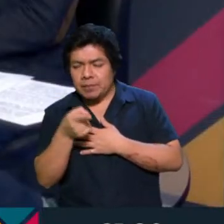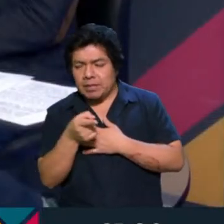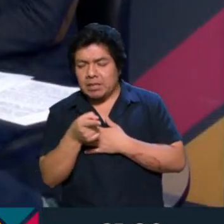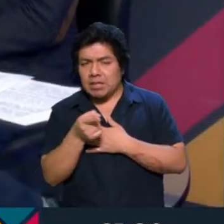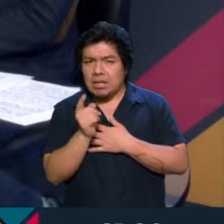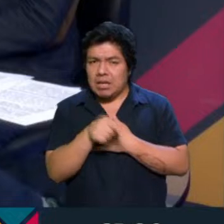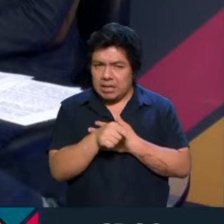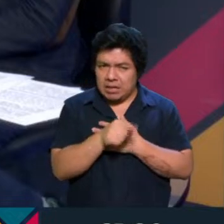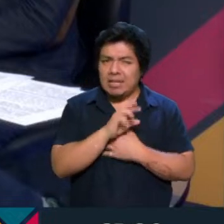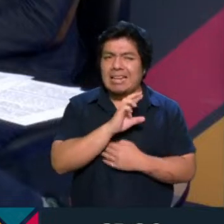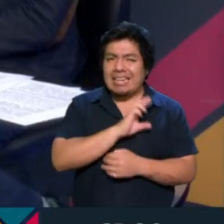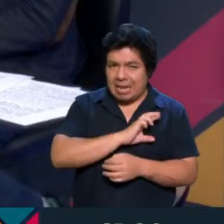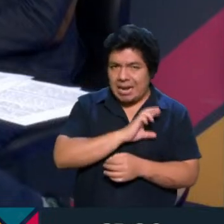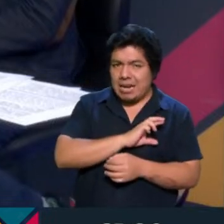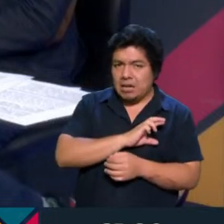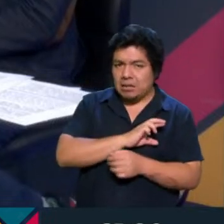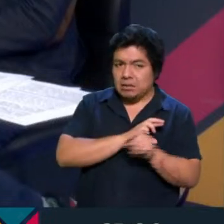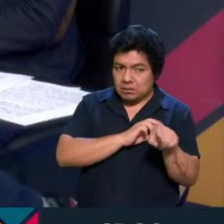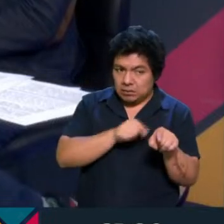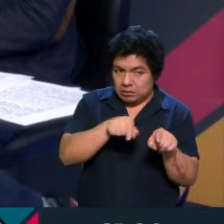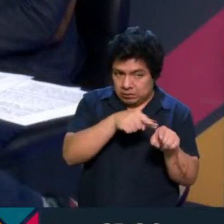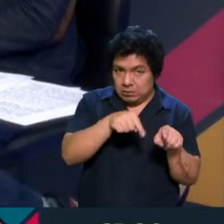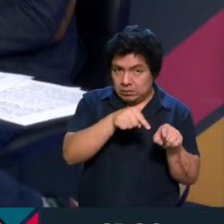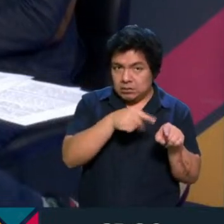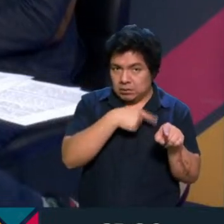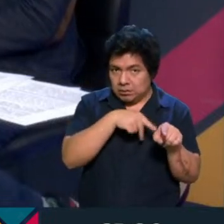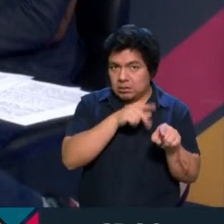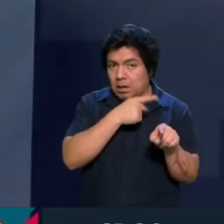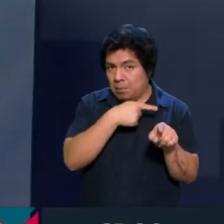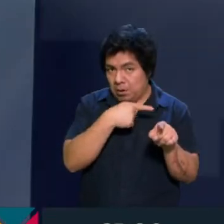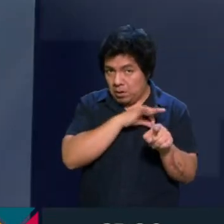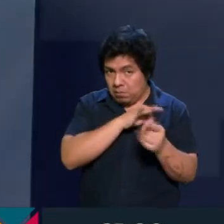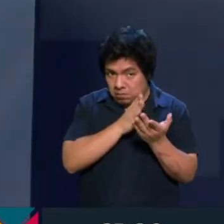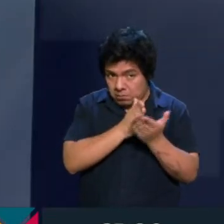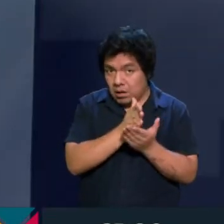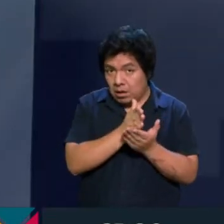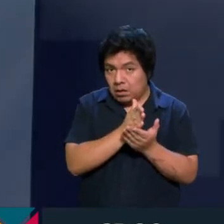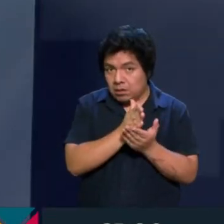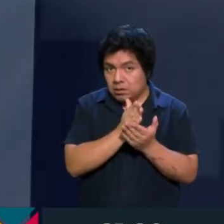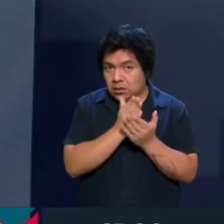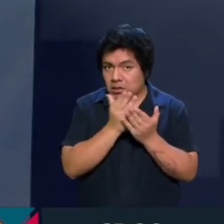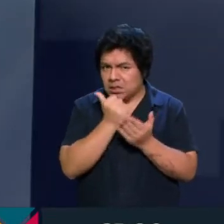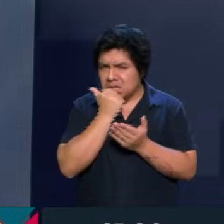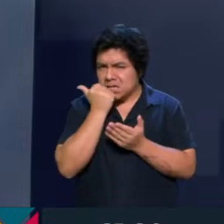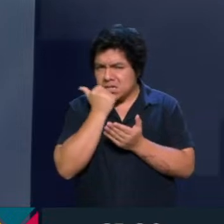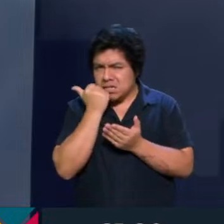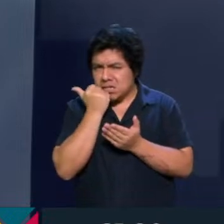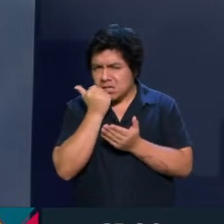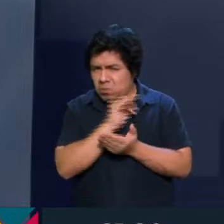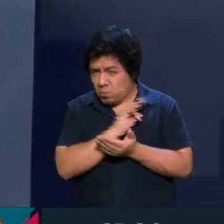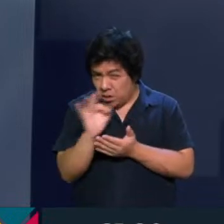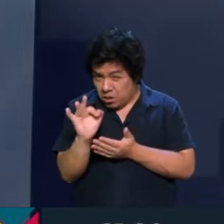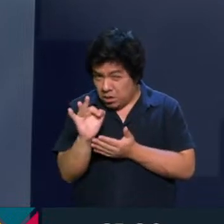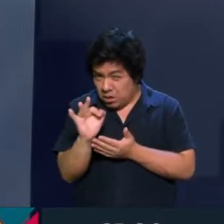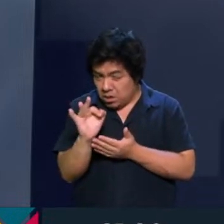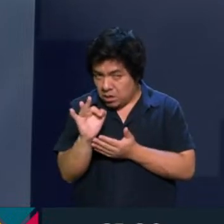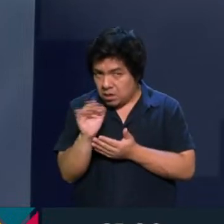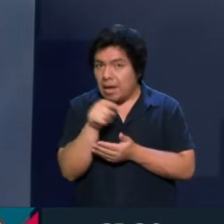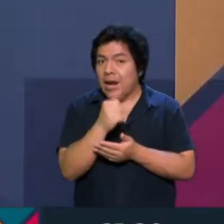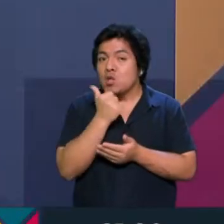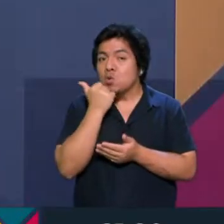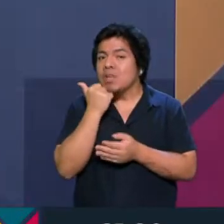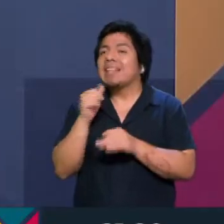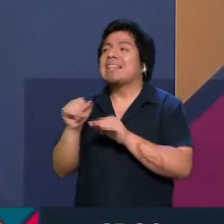la parte de arrendamiento que estas personas pueden acceder, incluso también estudiantes, ¿se puede? Bueno, si están